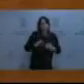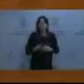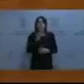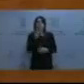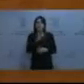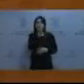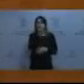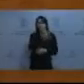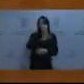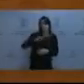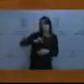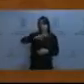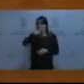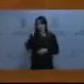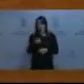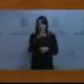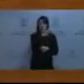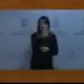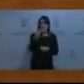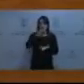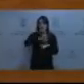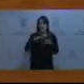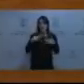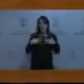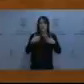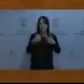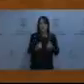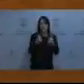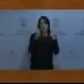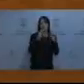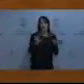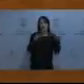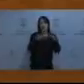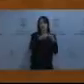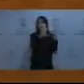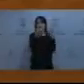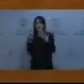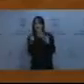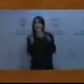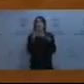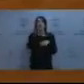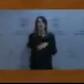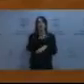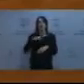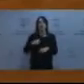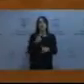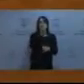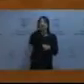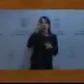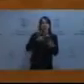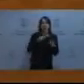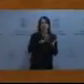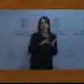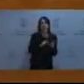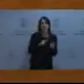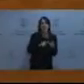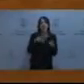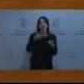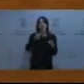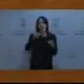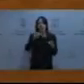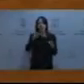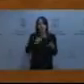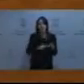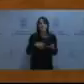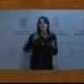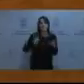comunidades autónomas, en 22 centros de salud, en 7 comunidades, efectivamente, Madrid, Valencia, Albacete, Mallorca, Vizcaya, Córdoba y